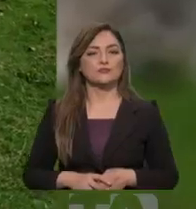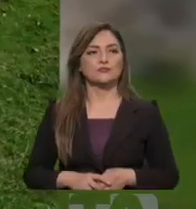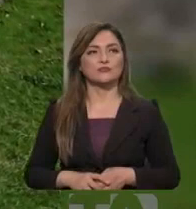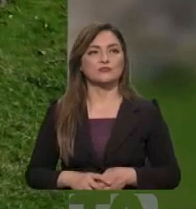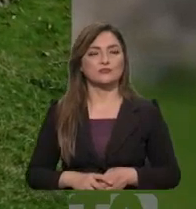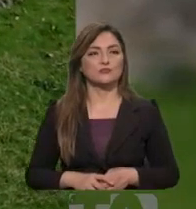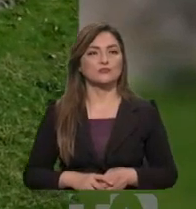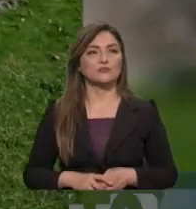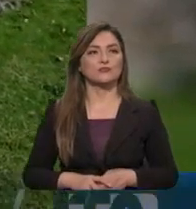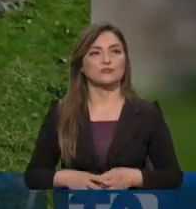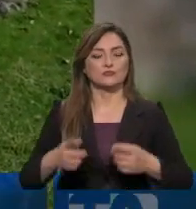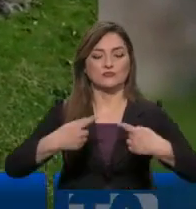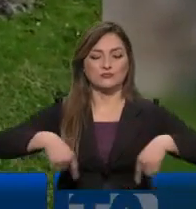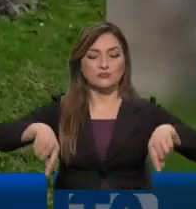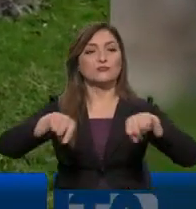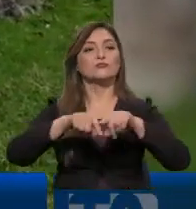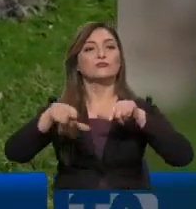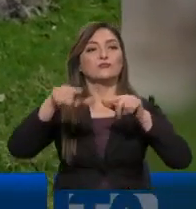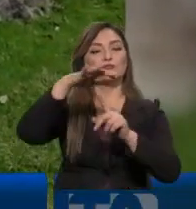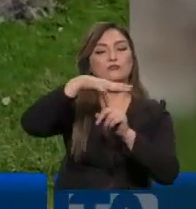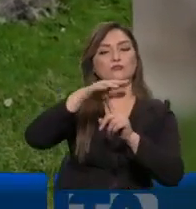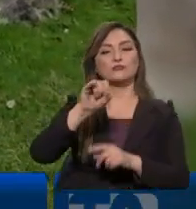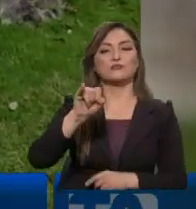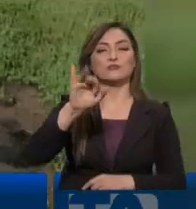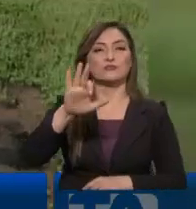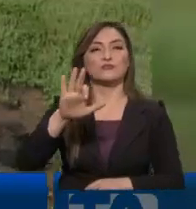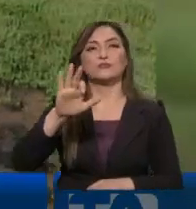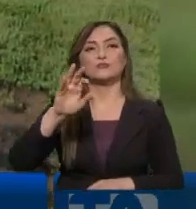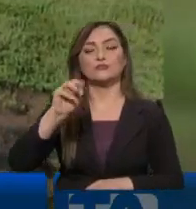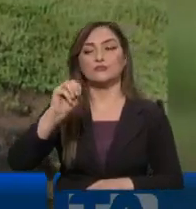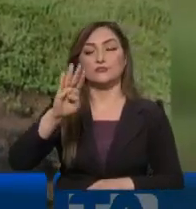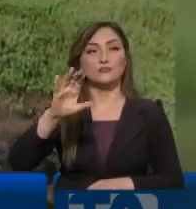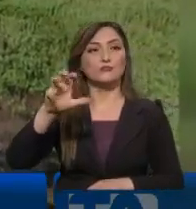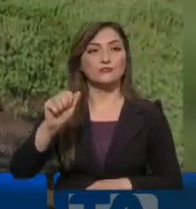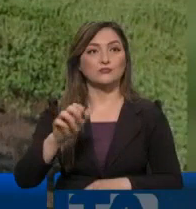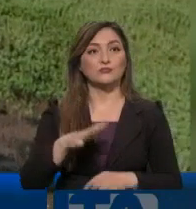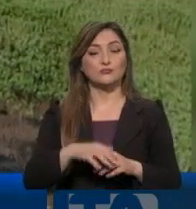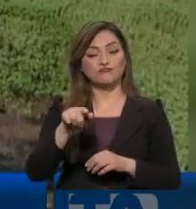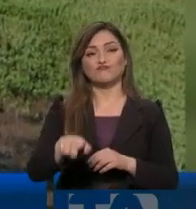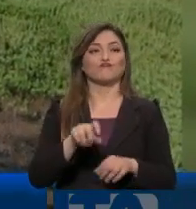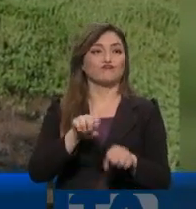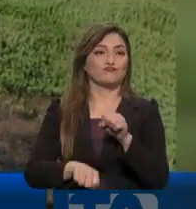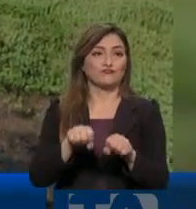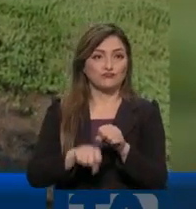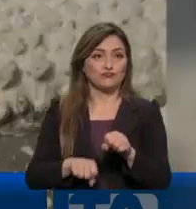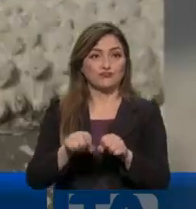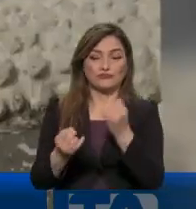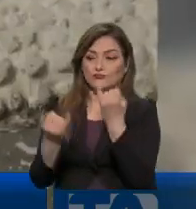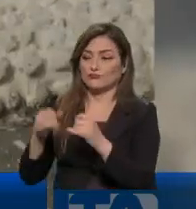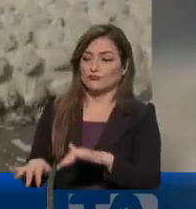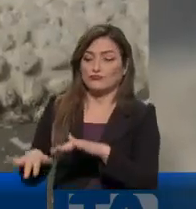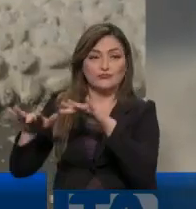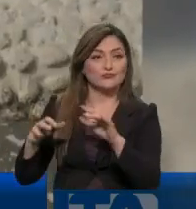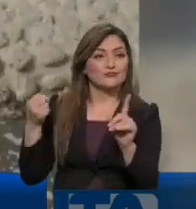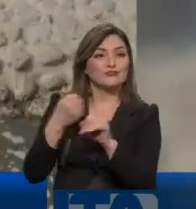En mal estado se encuentran las lagunas artificiales del Parque Chimbí en el centro de Quito. Los usuarios que visitan este espacio aseguran que la crecida de maleza genera